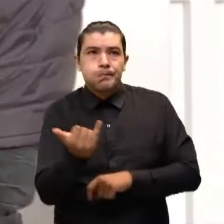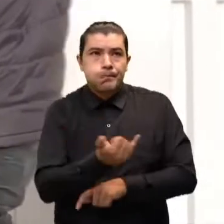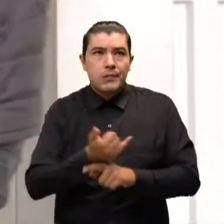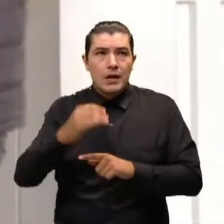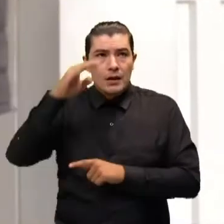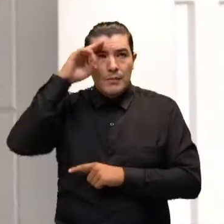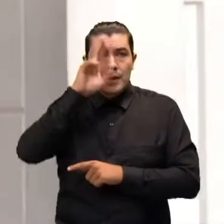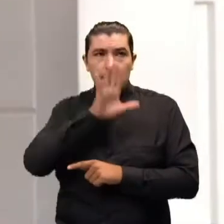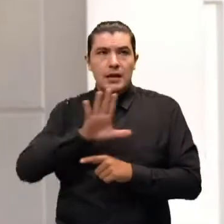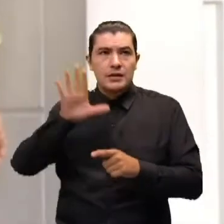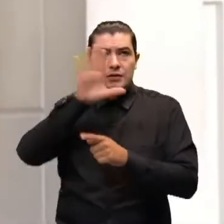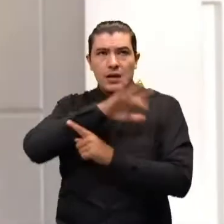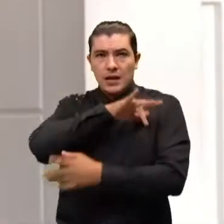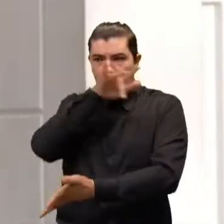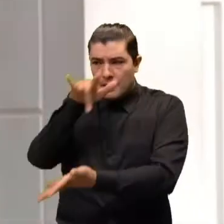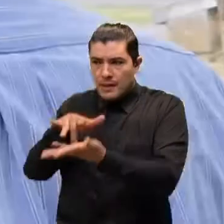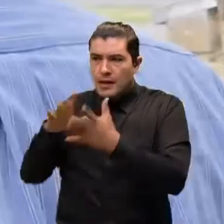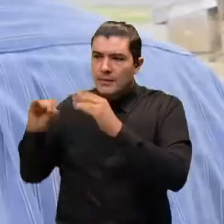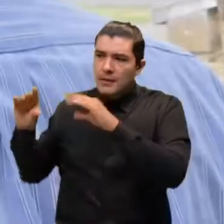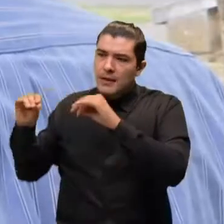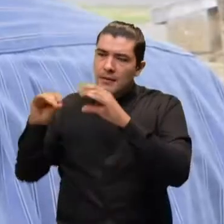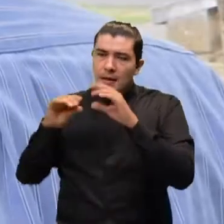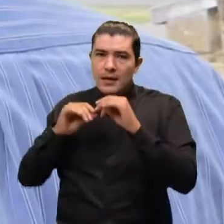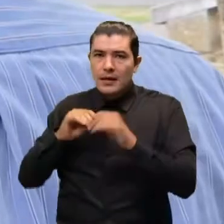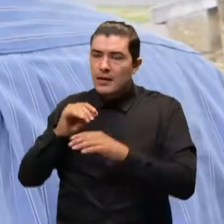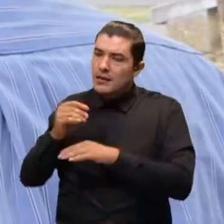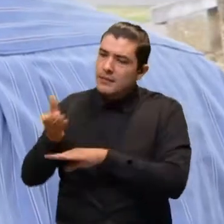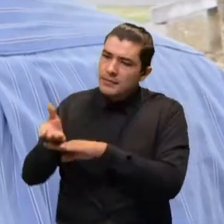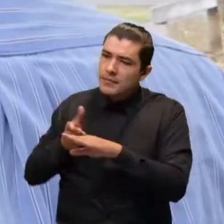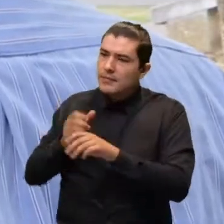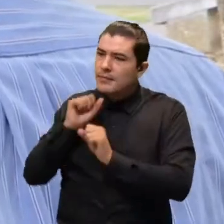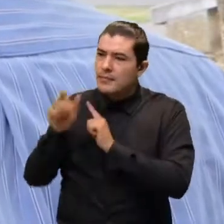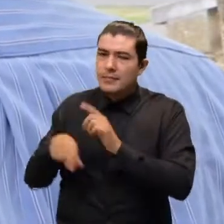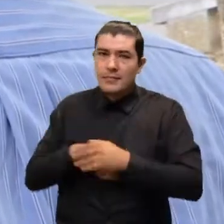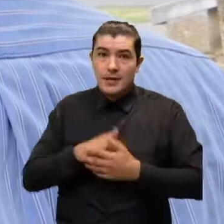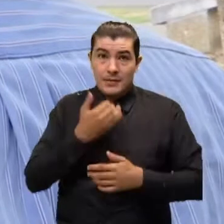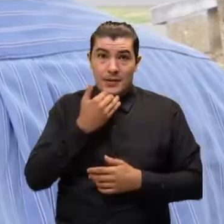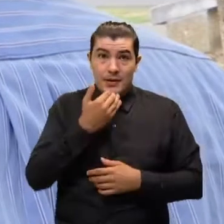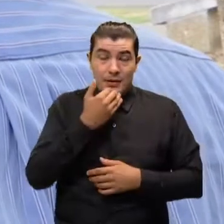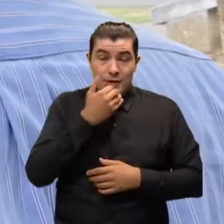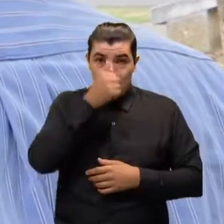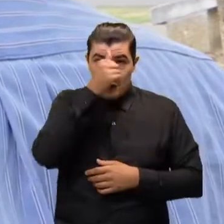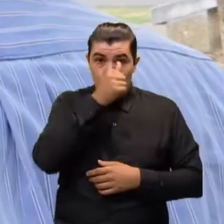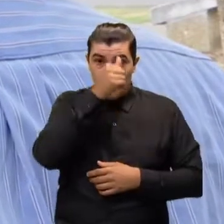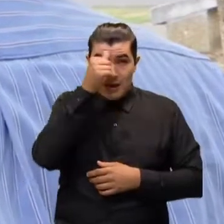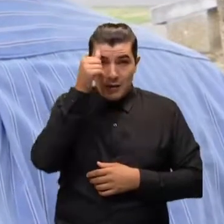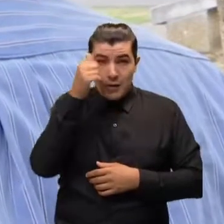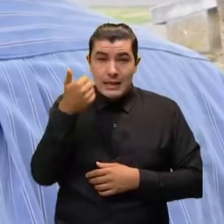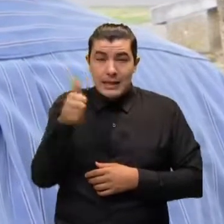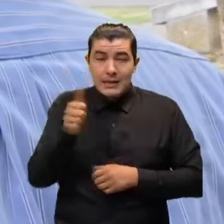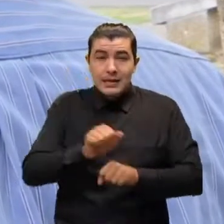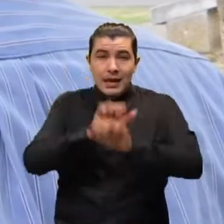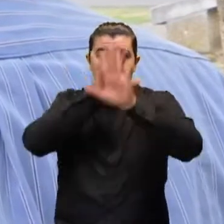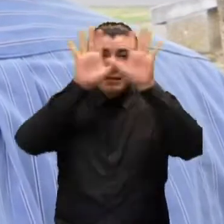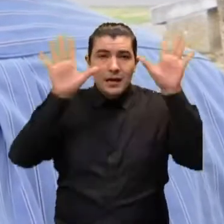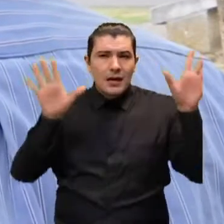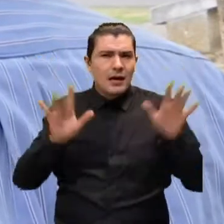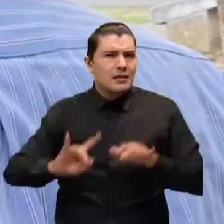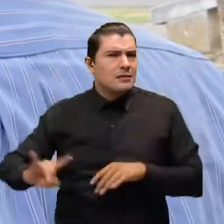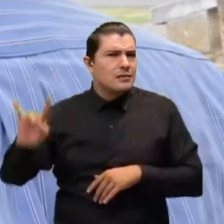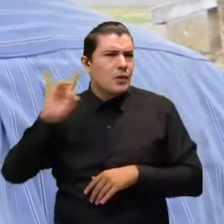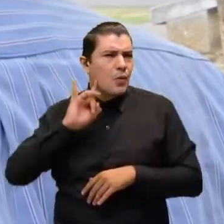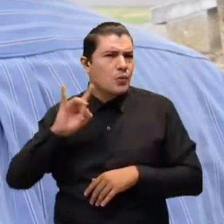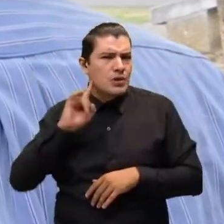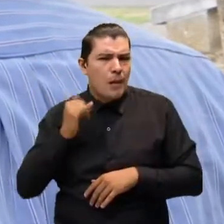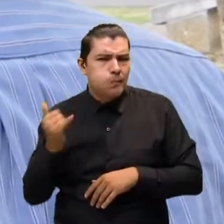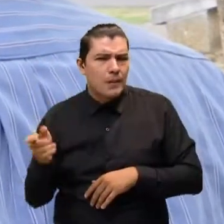interviene. Imagínese usted un domingo que está todo solo, como a las 10 de la mañana, ¿qué pasó? Escuchamos un